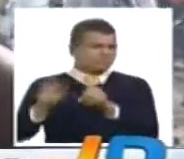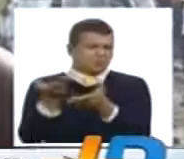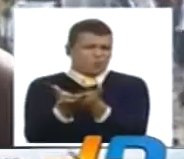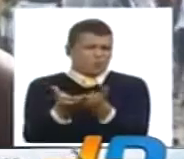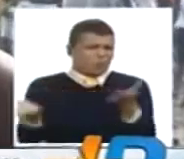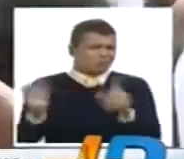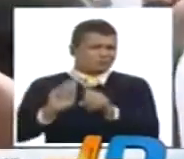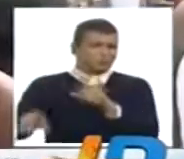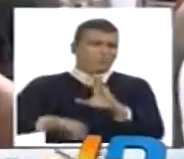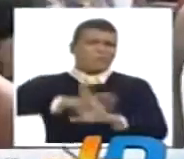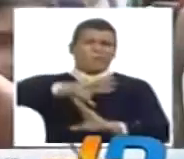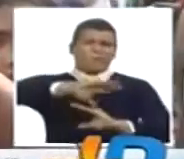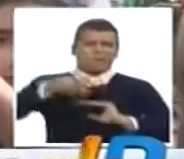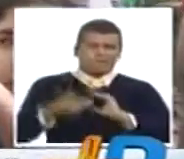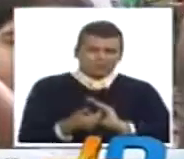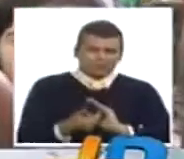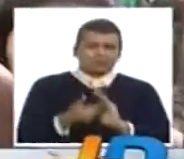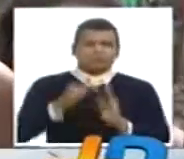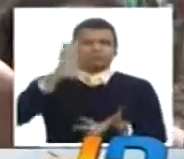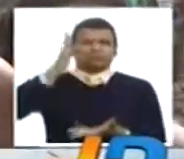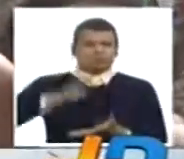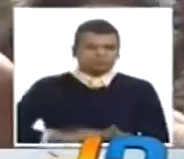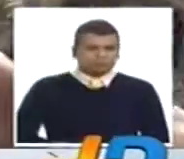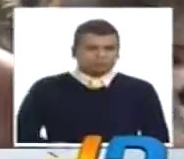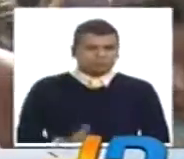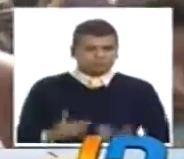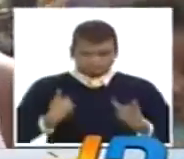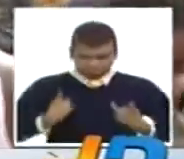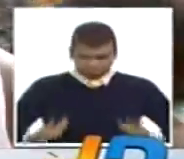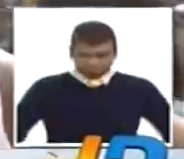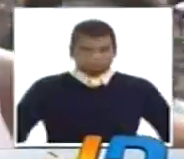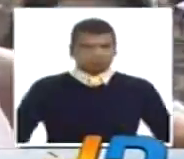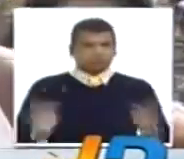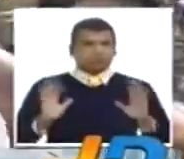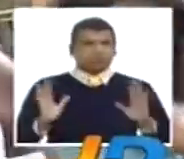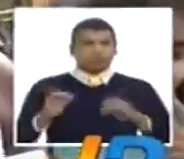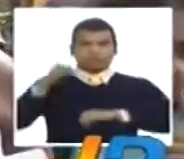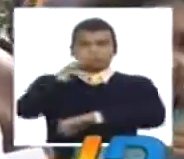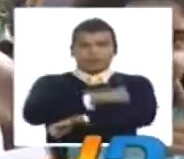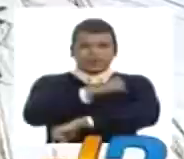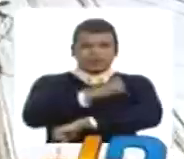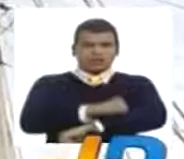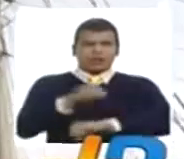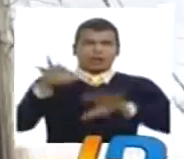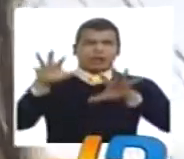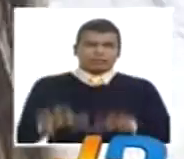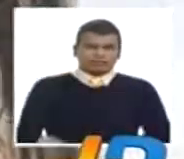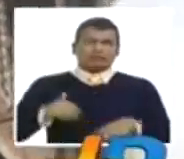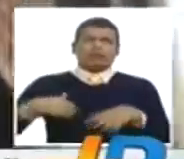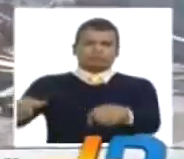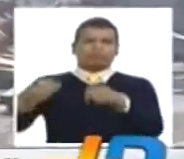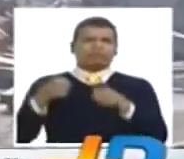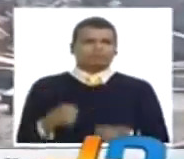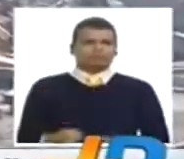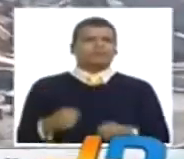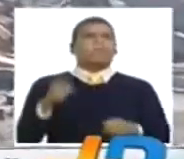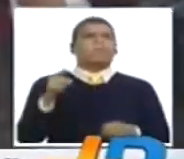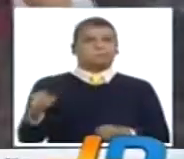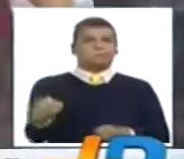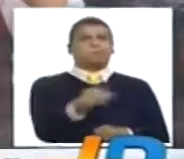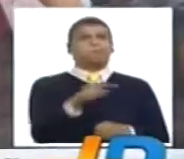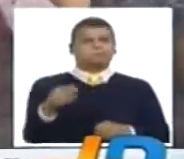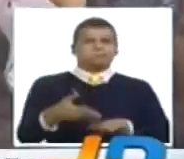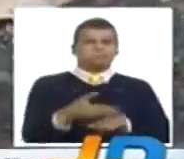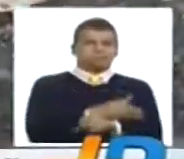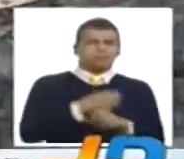en la calle. Todo, todo. Me llevo, son estos dos bloques de una ventana vieja que jalé. En el lugar del incendio funcionaban